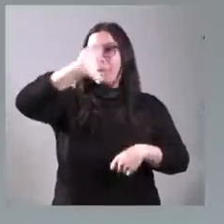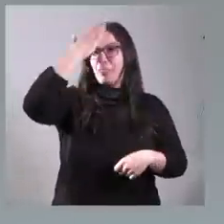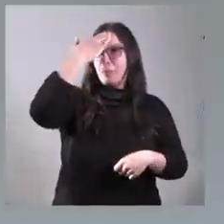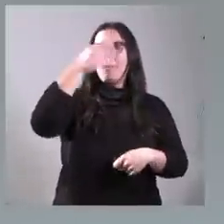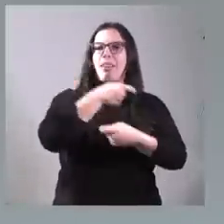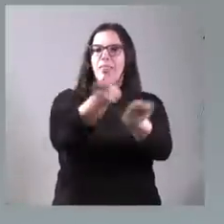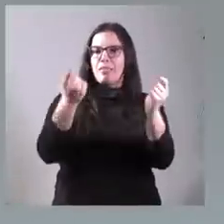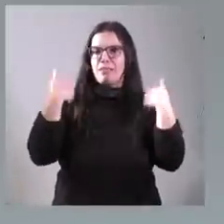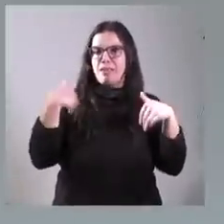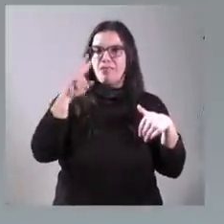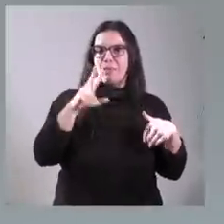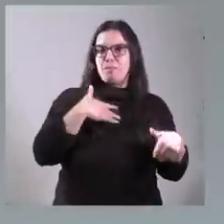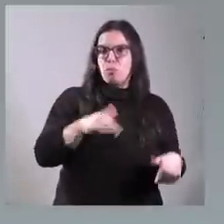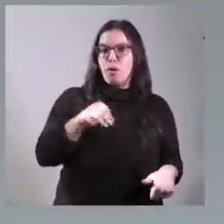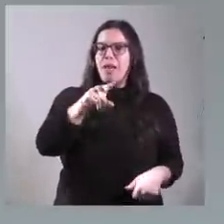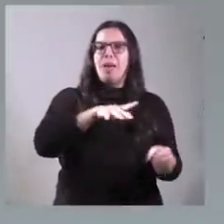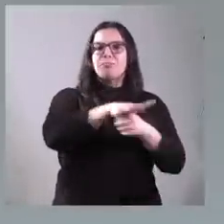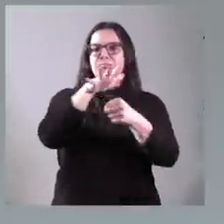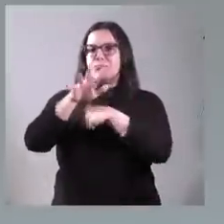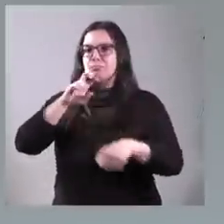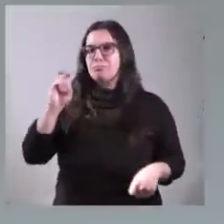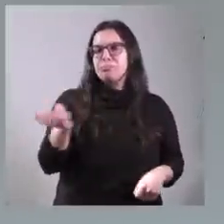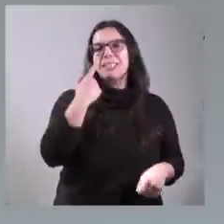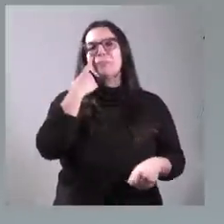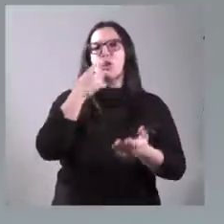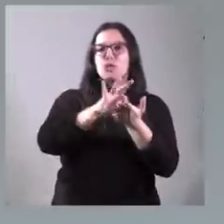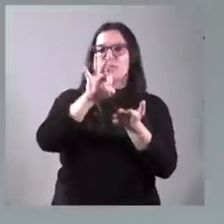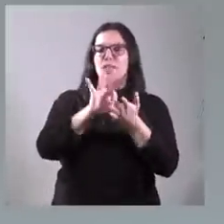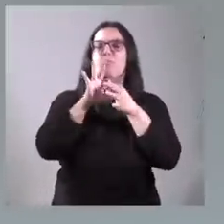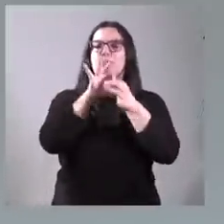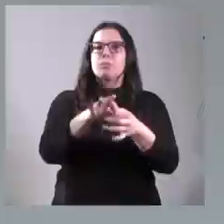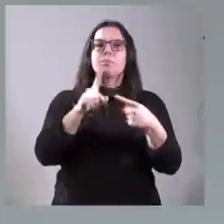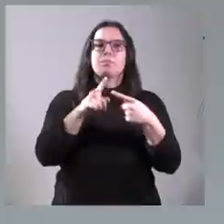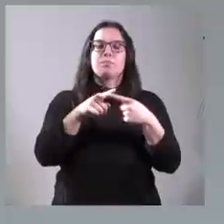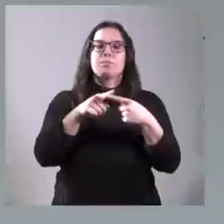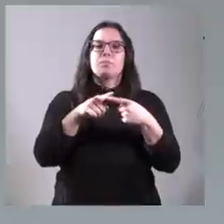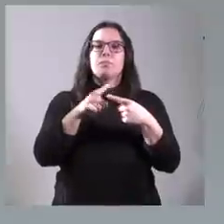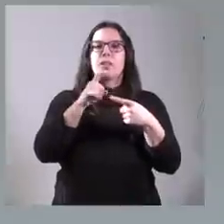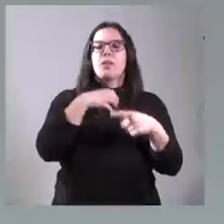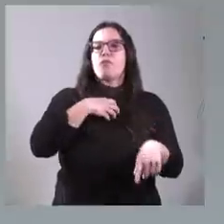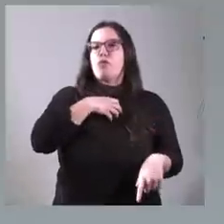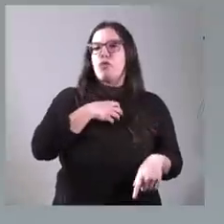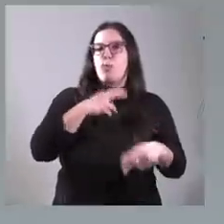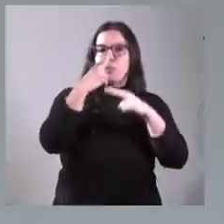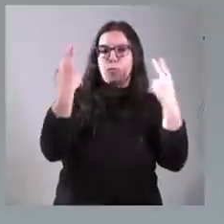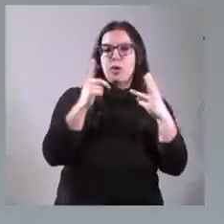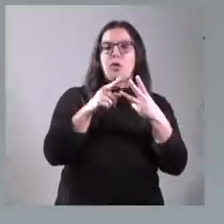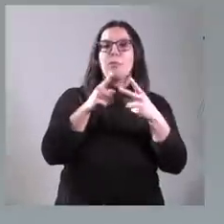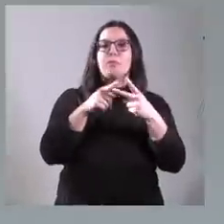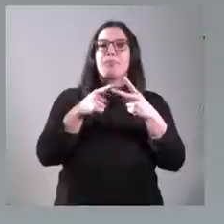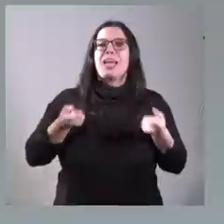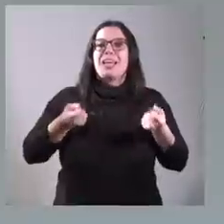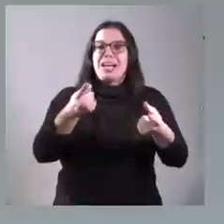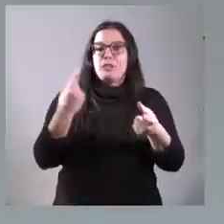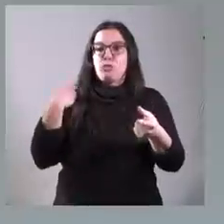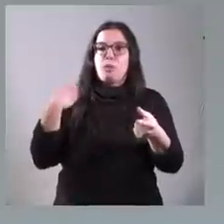se va a actuar en este ámbito de la inspección de los servicios tiene que ver con el ámbito de la función pública con los gastos financiados por